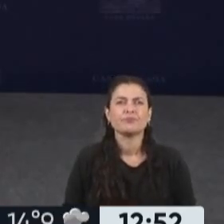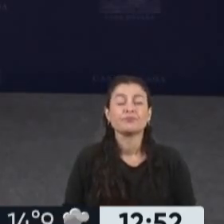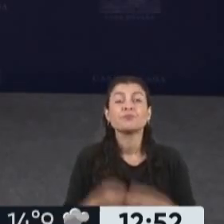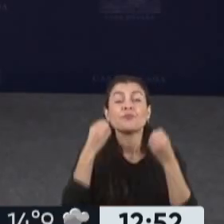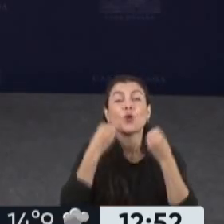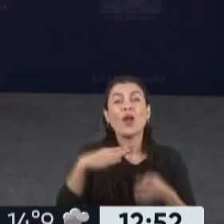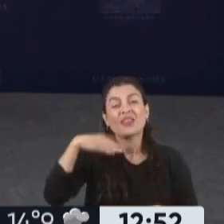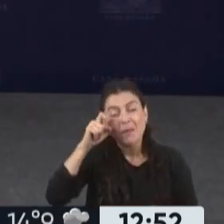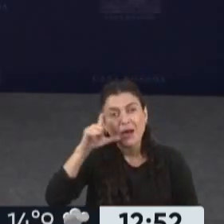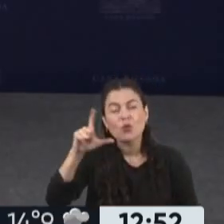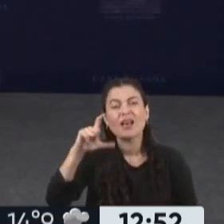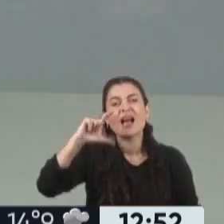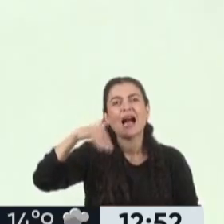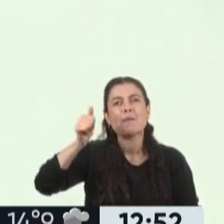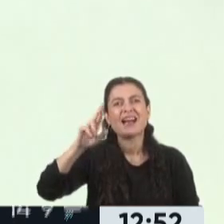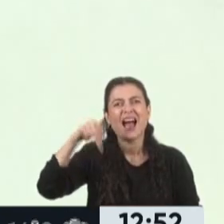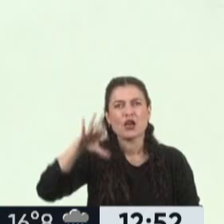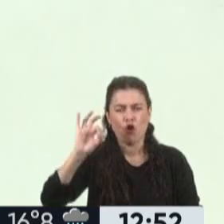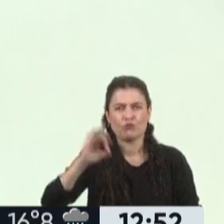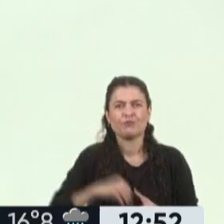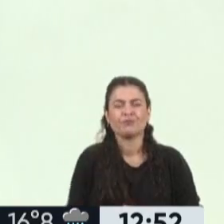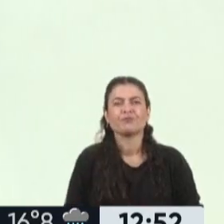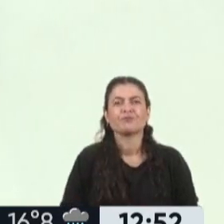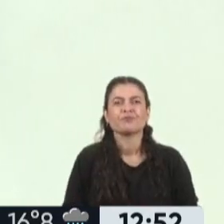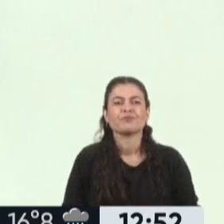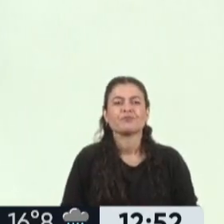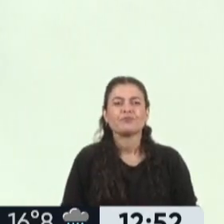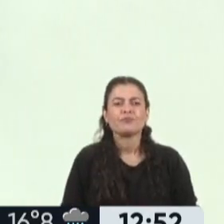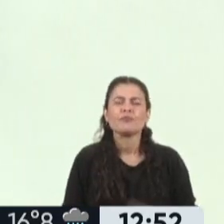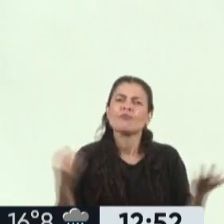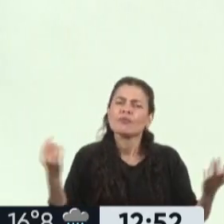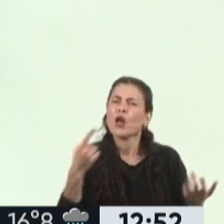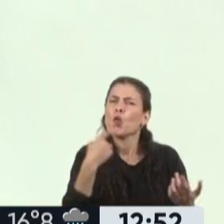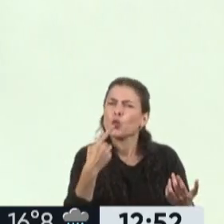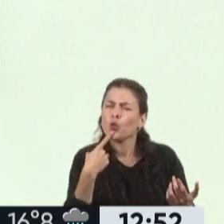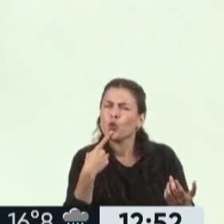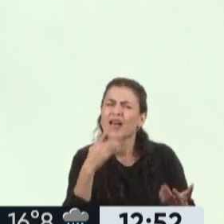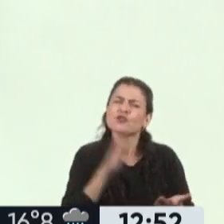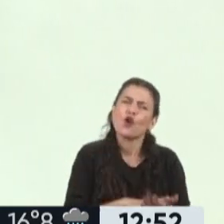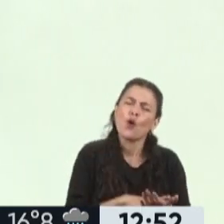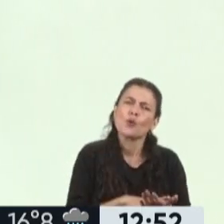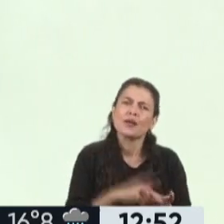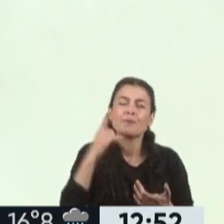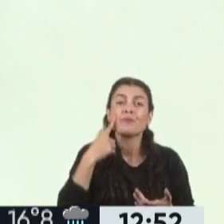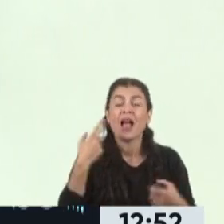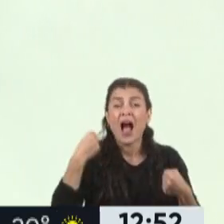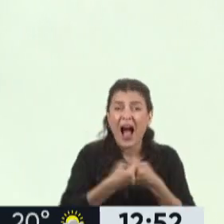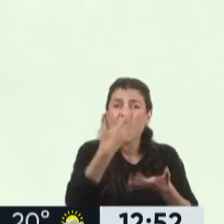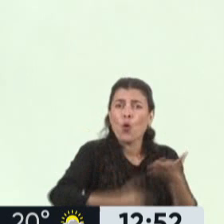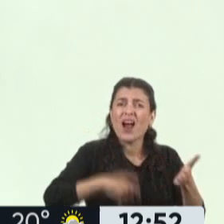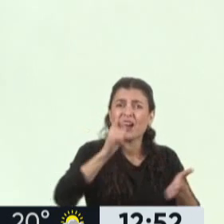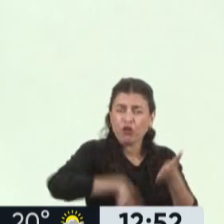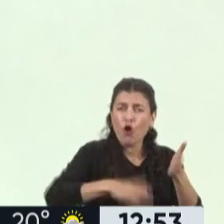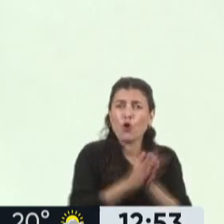Buen día, Manuel. Cecilia Camarano para Ámbito. ¿Cómo andás? Bien, ¿qué tal? Tenía algunas inquietudes respecto al acuerdo con el Fondo